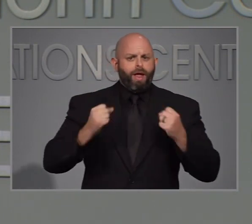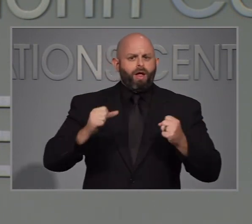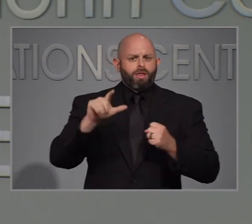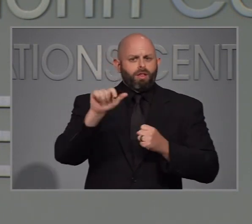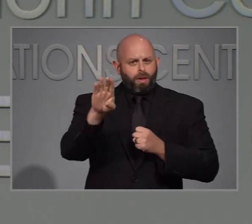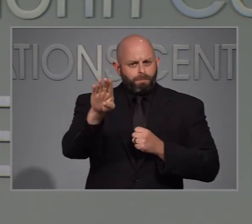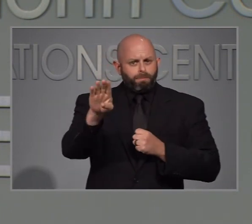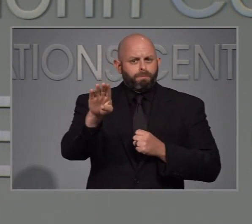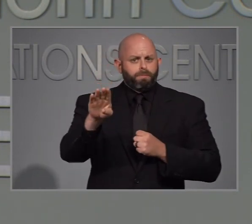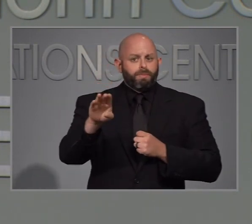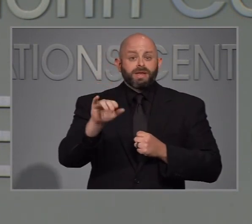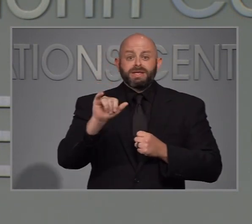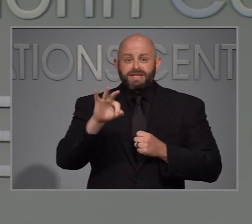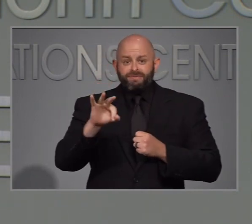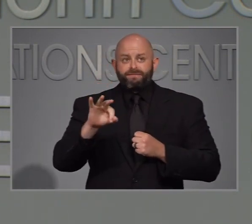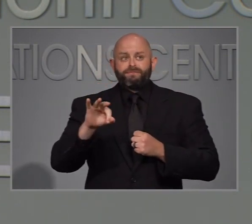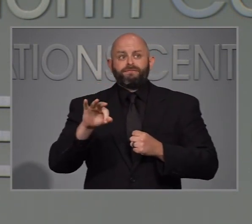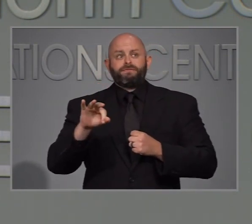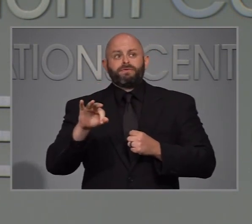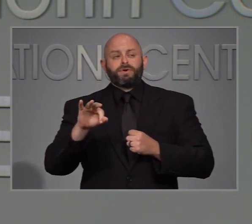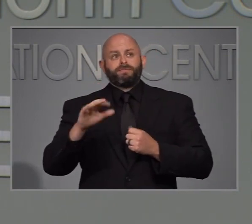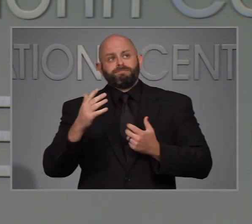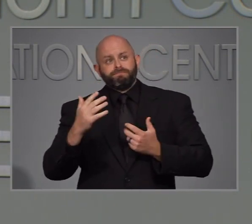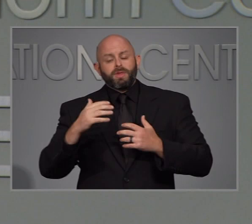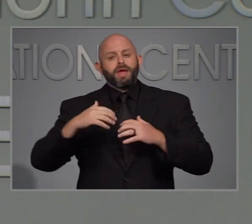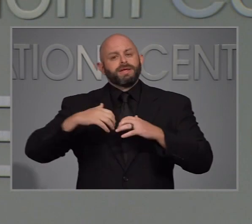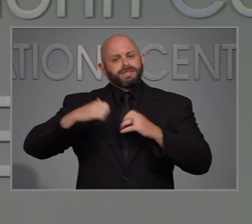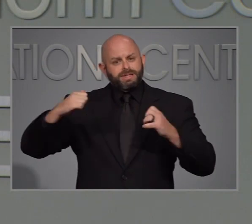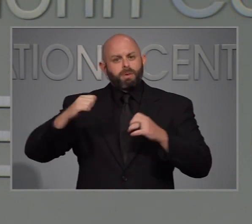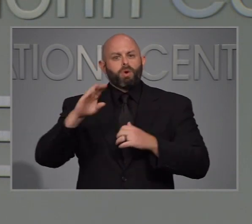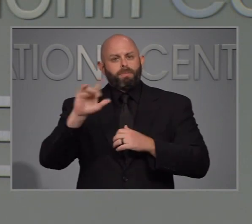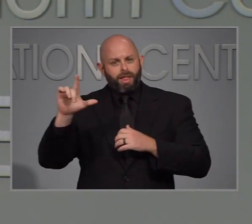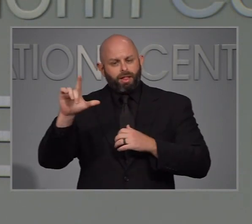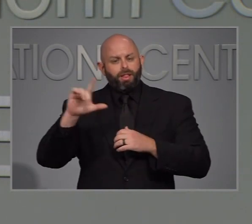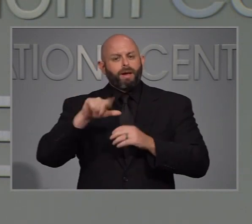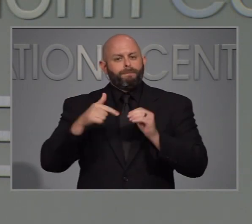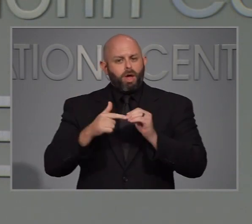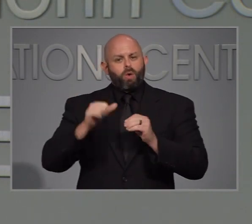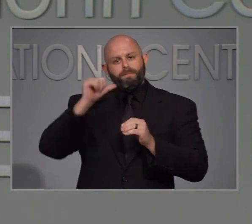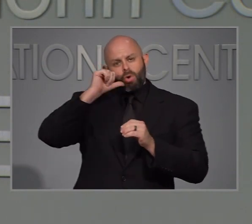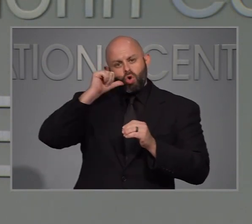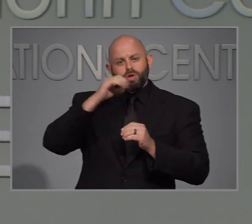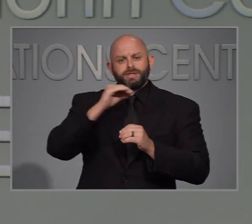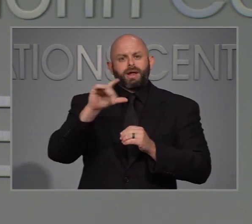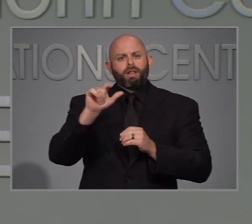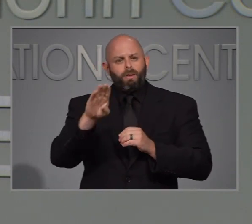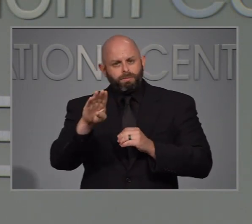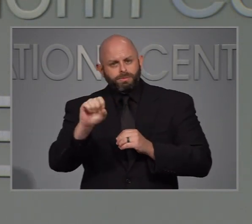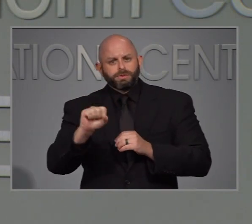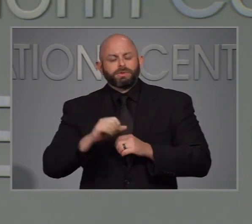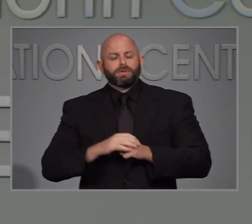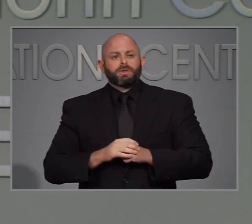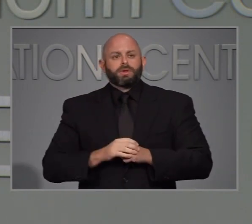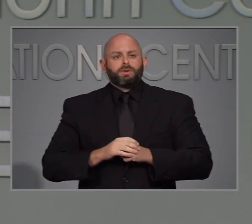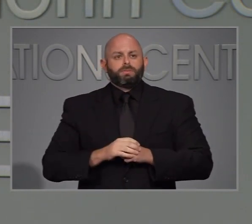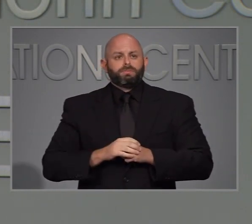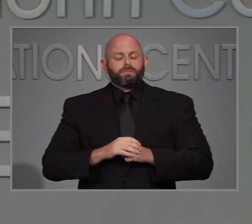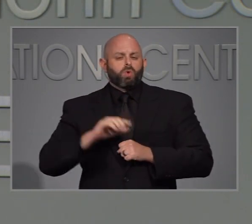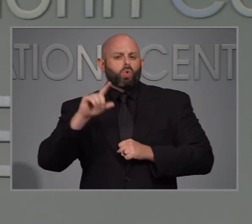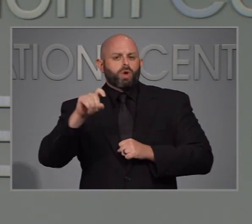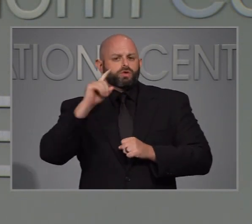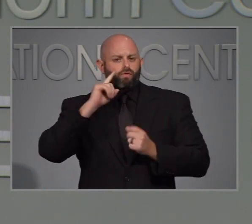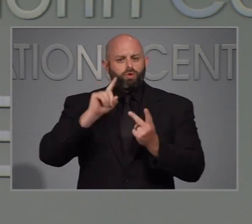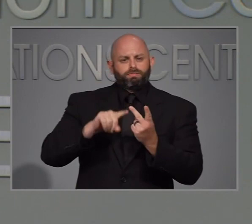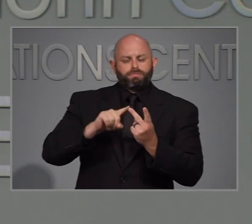de abrir la economía si hubiese existido otra propuesta de ley dirigida para bares y restaurantes. Y